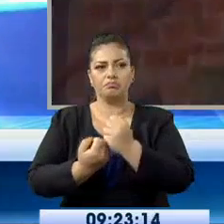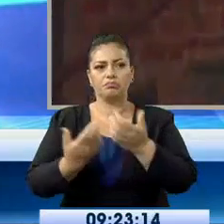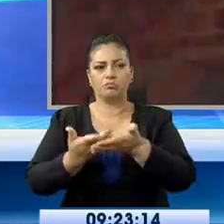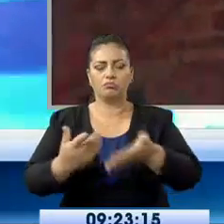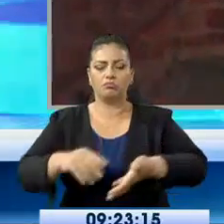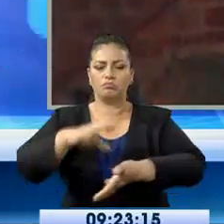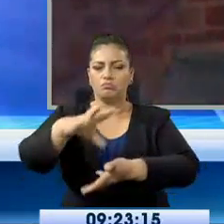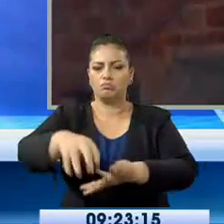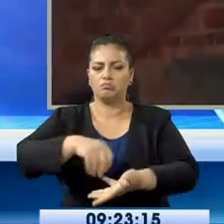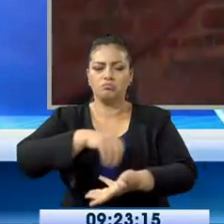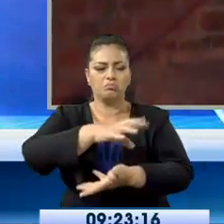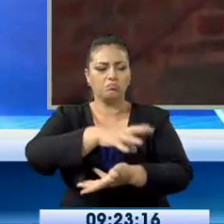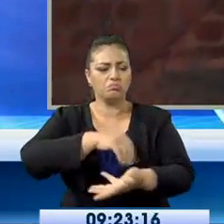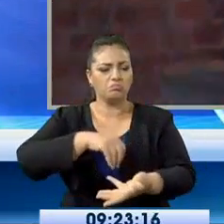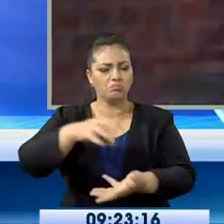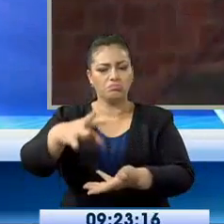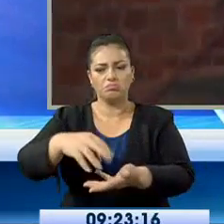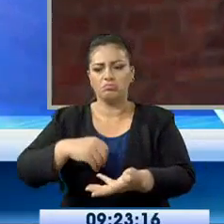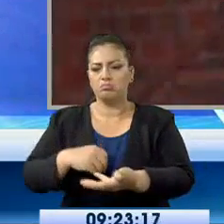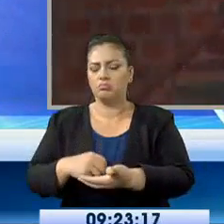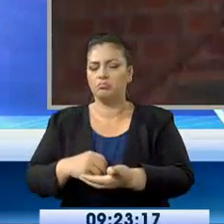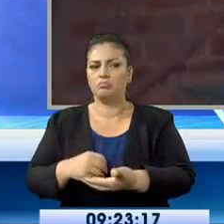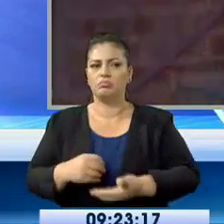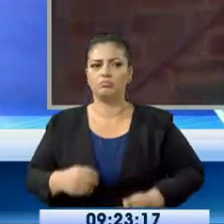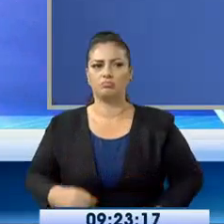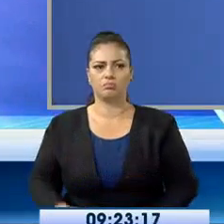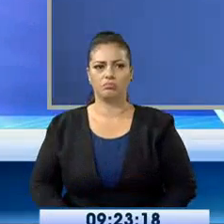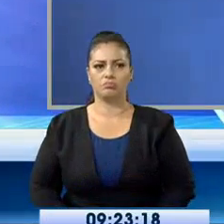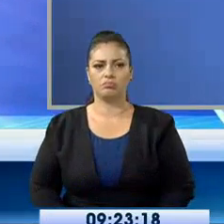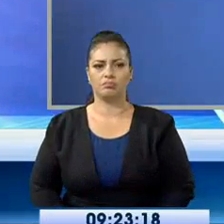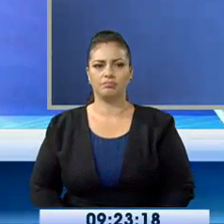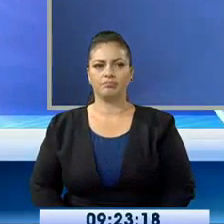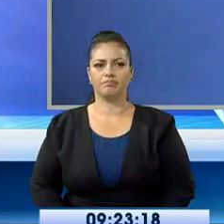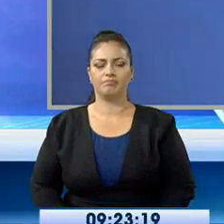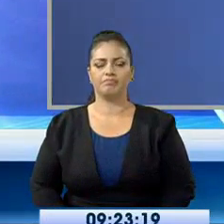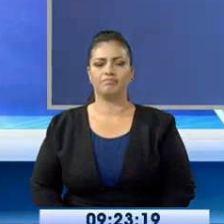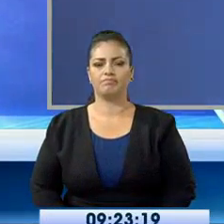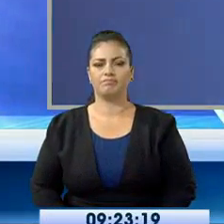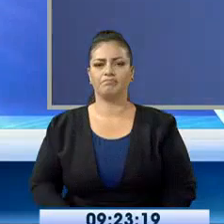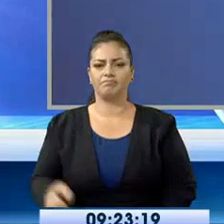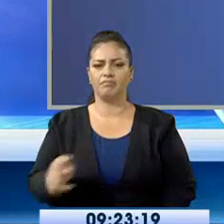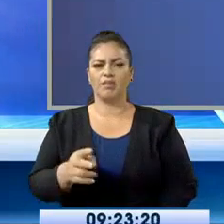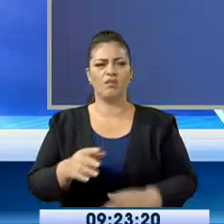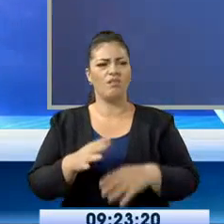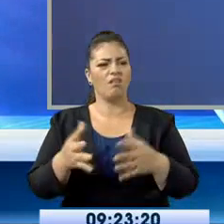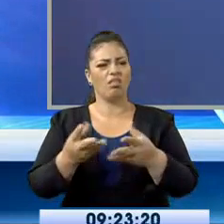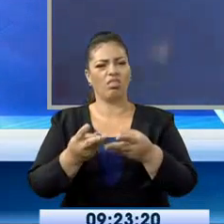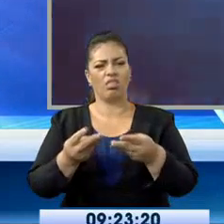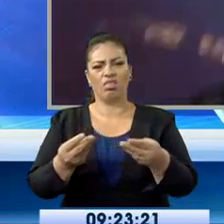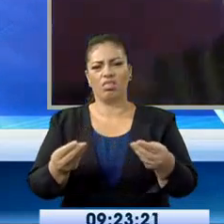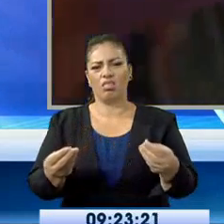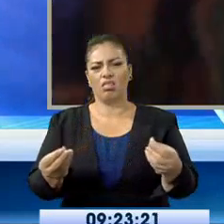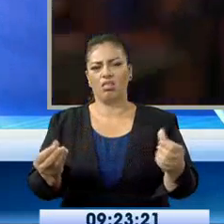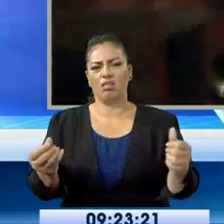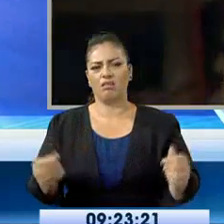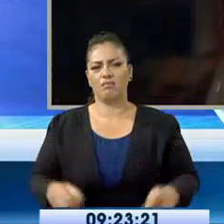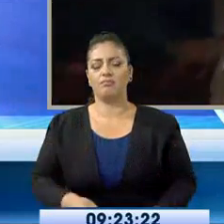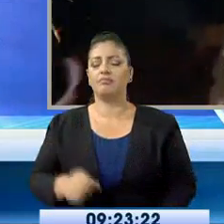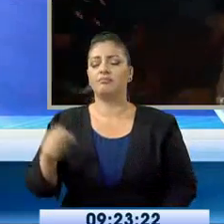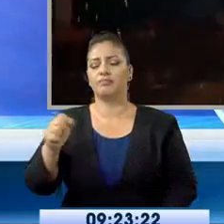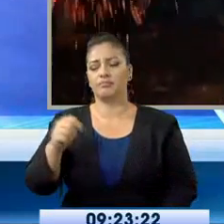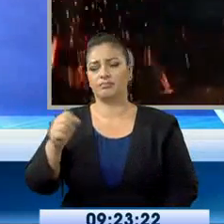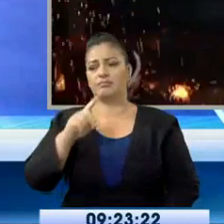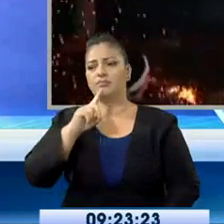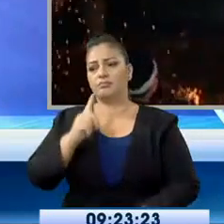rescatar dentro de estos escombros, que como podemos apreciar es ceniza lo que ha quedado. Claro, solo ceniza